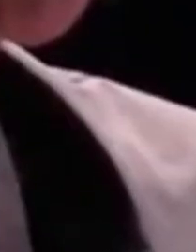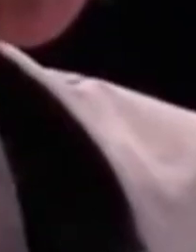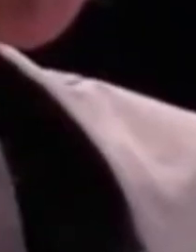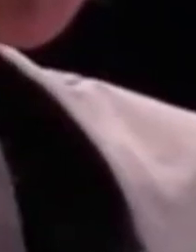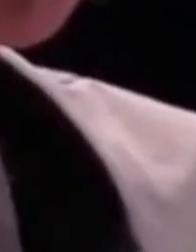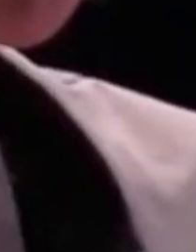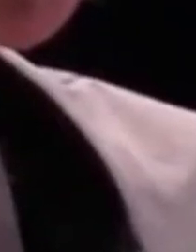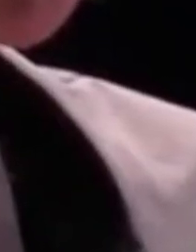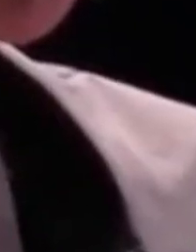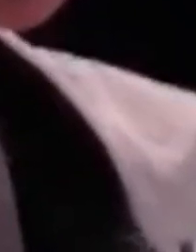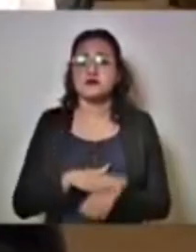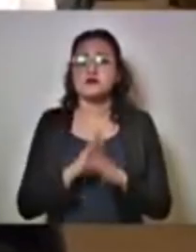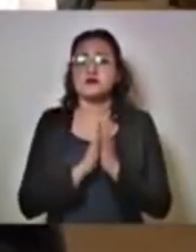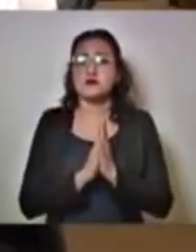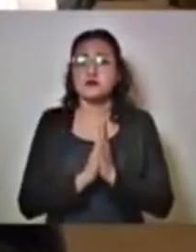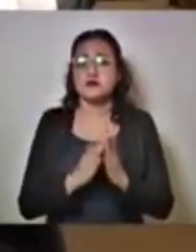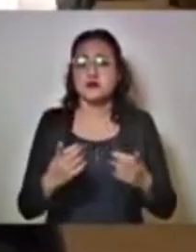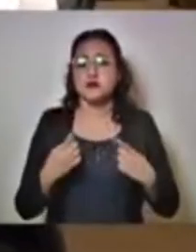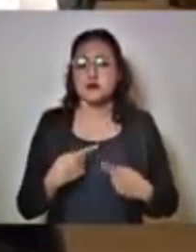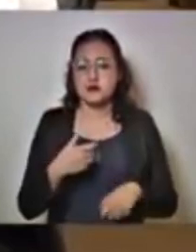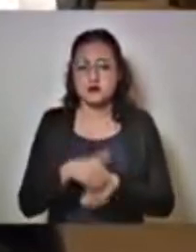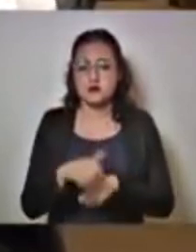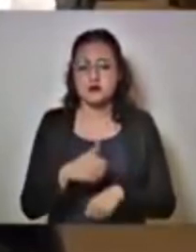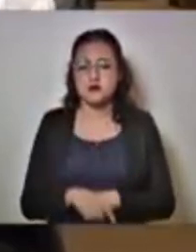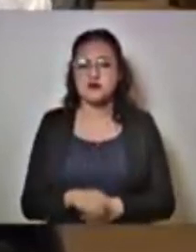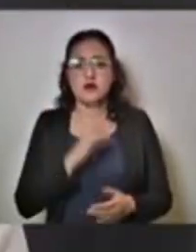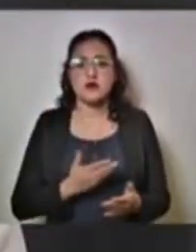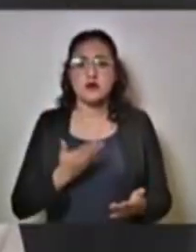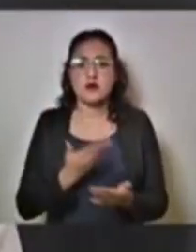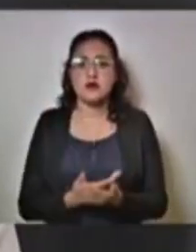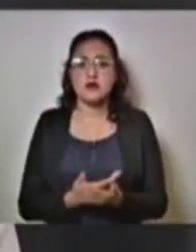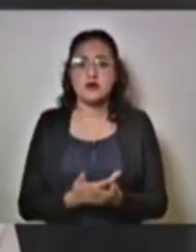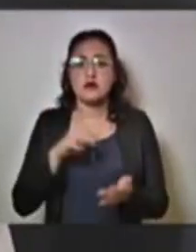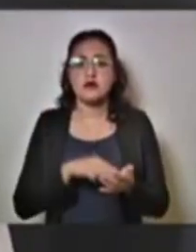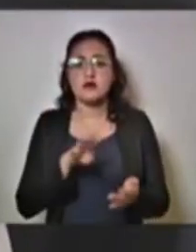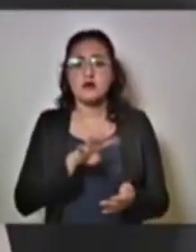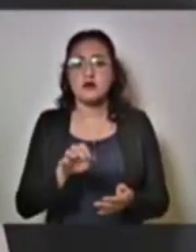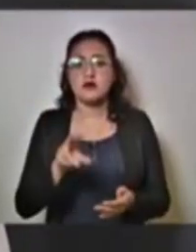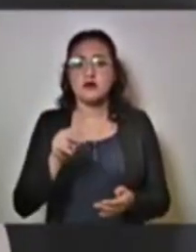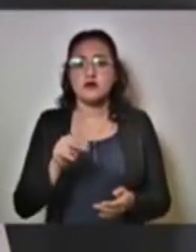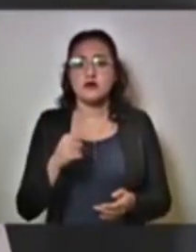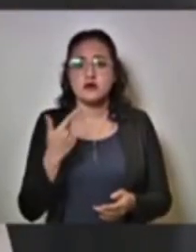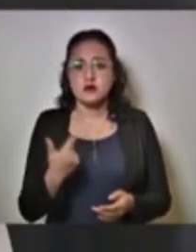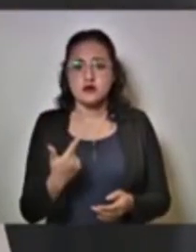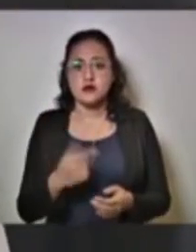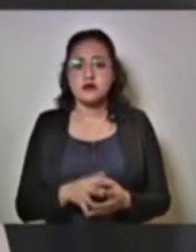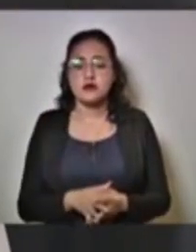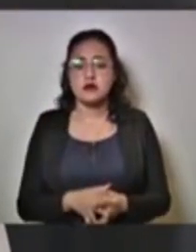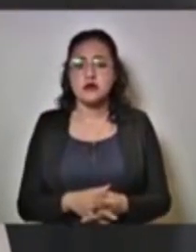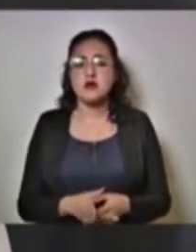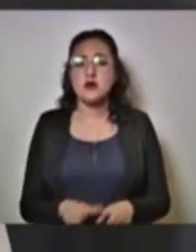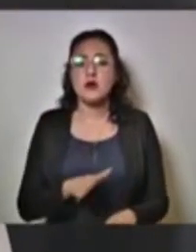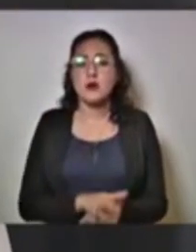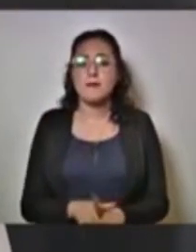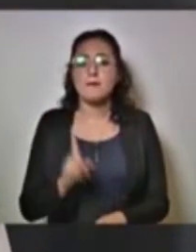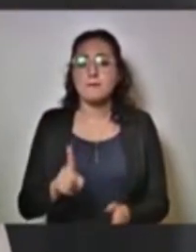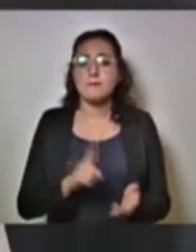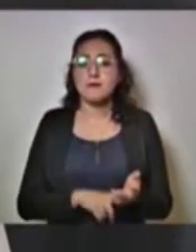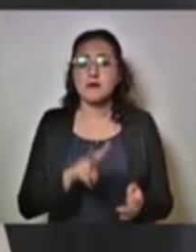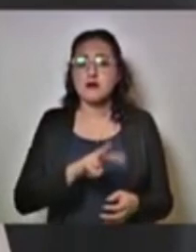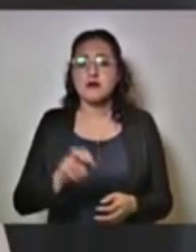y 20 defunciones en videoconferencia señaló que han realizado 3.487 pruebas de las cuales